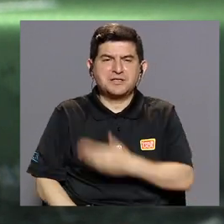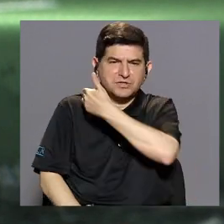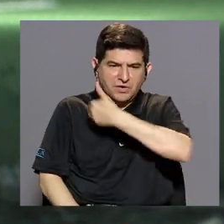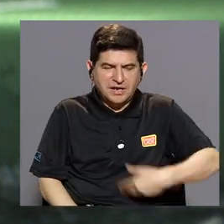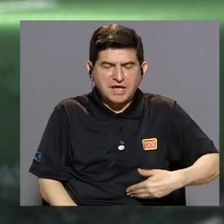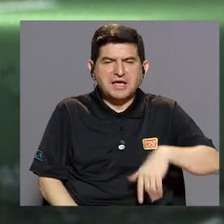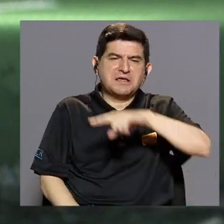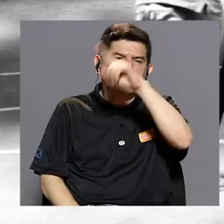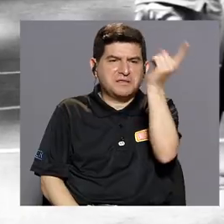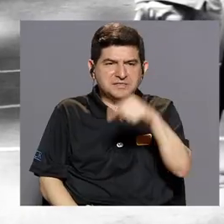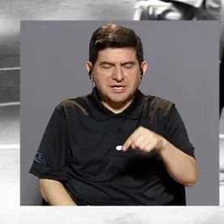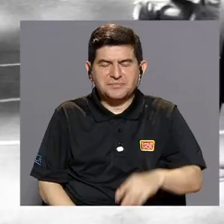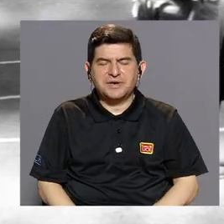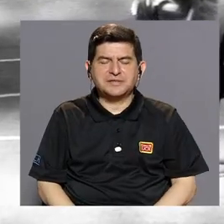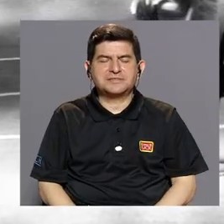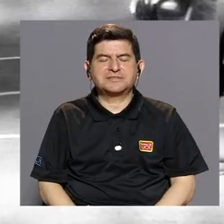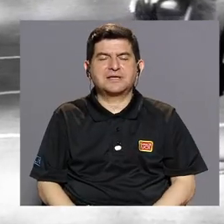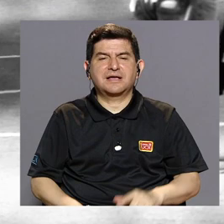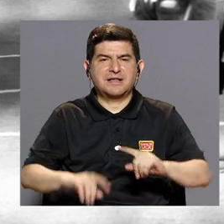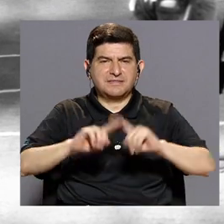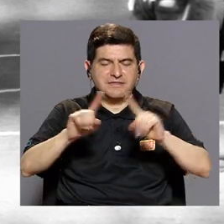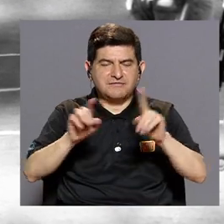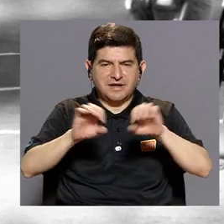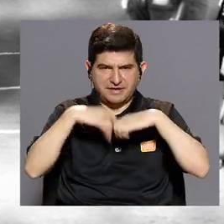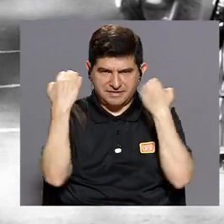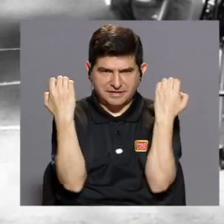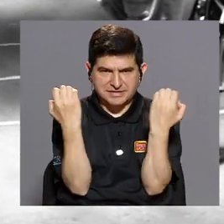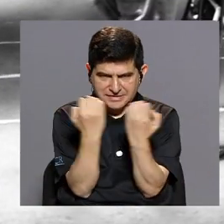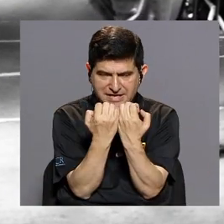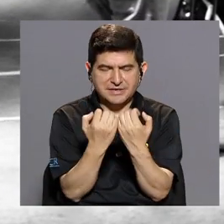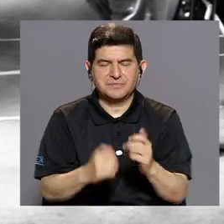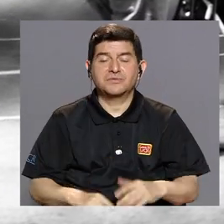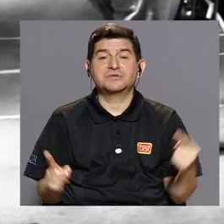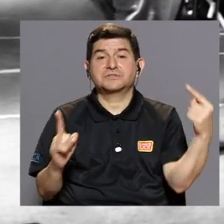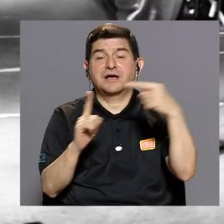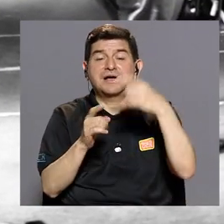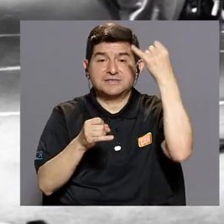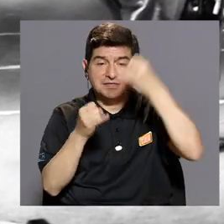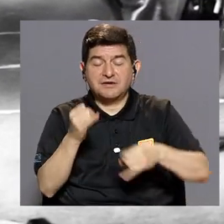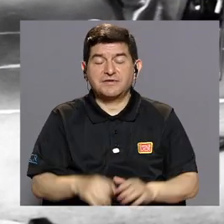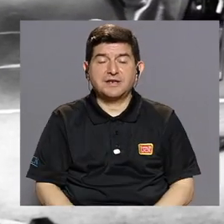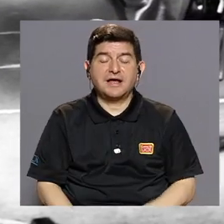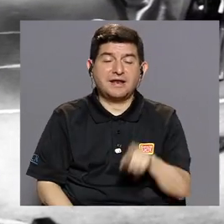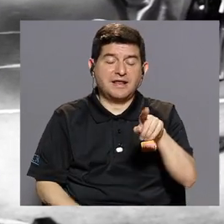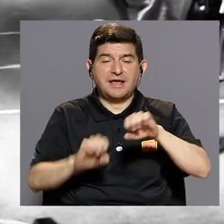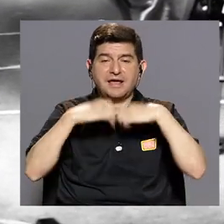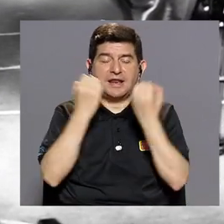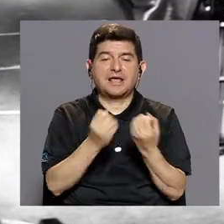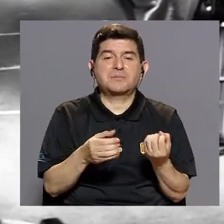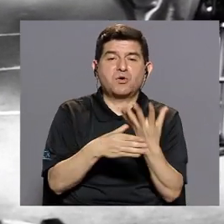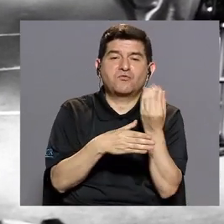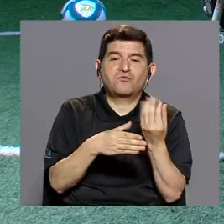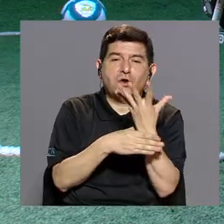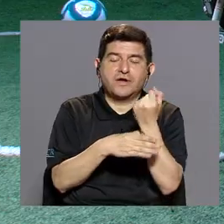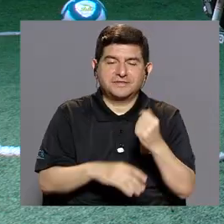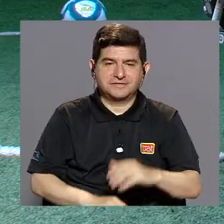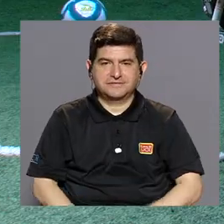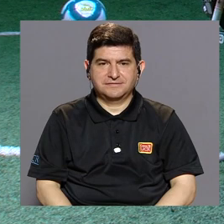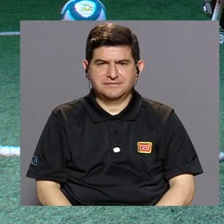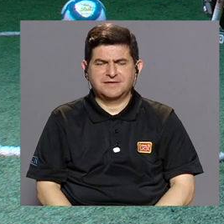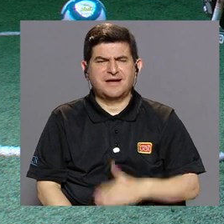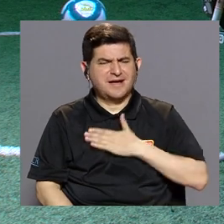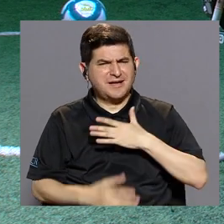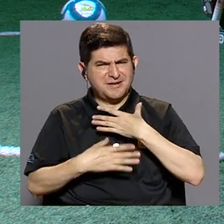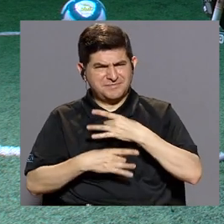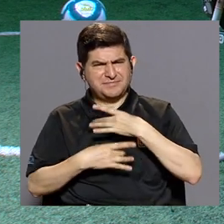Saprissa, Heredia, Sportec, un sinnúmero de equipos hasta que terminamos en Flores, que fue como la última etapa. Sí, ahí me llama